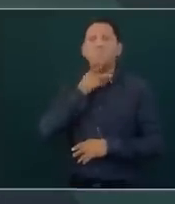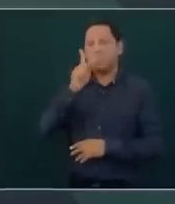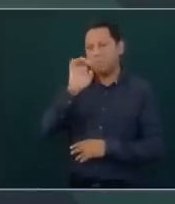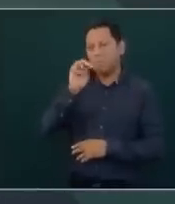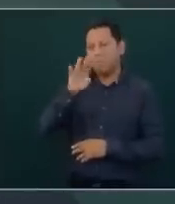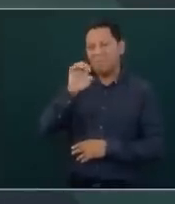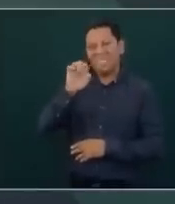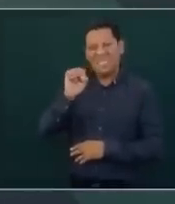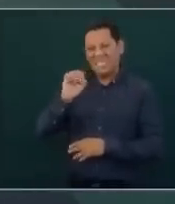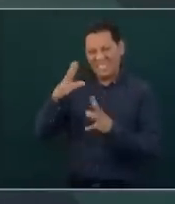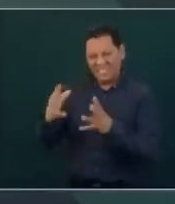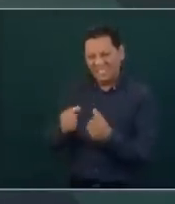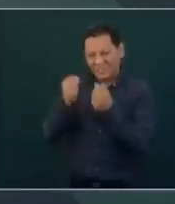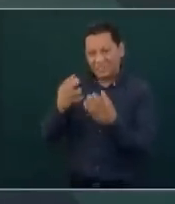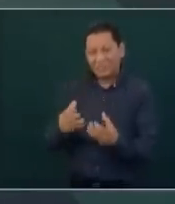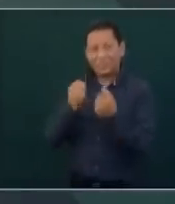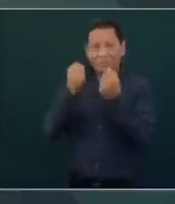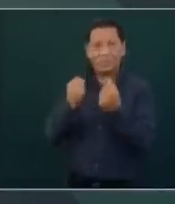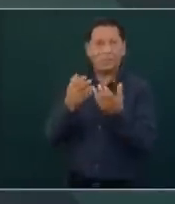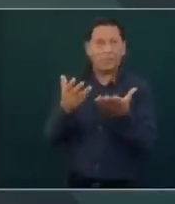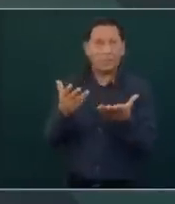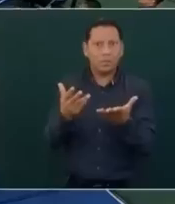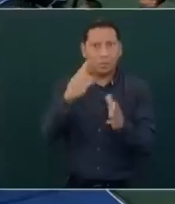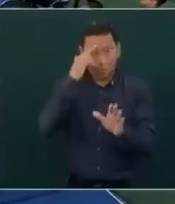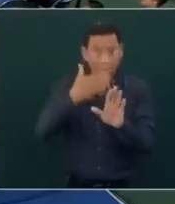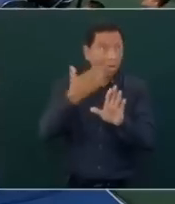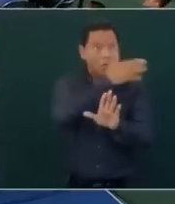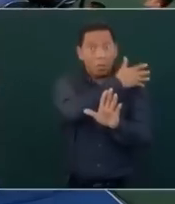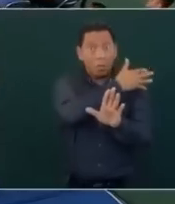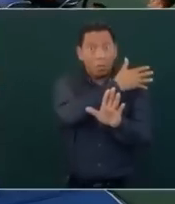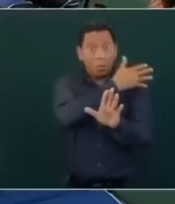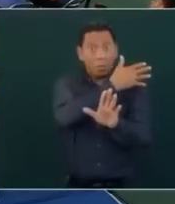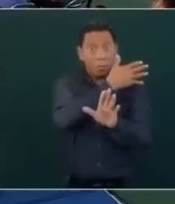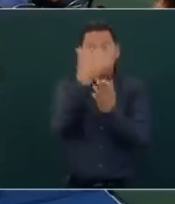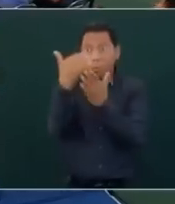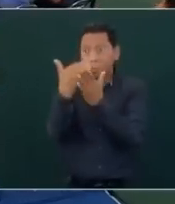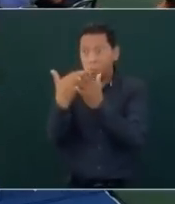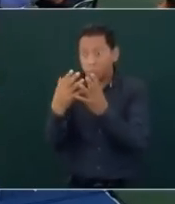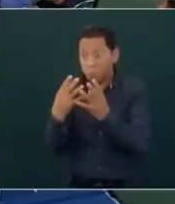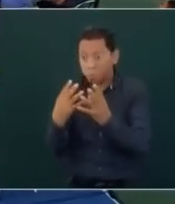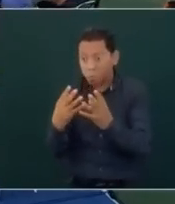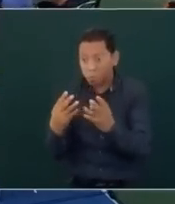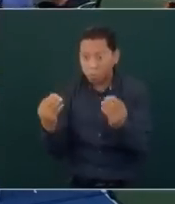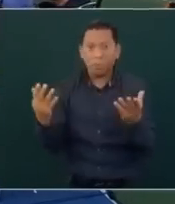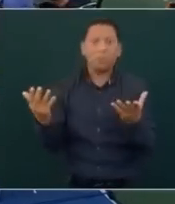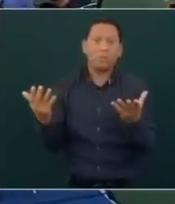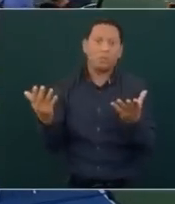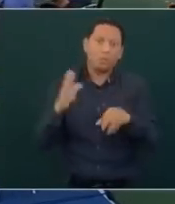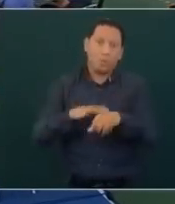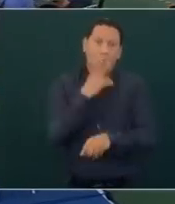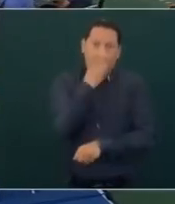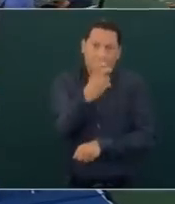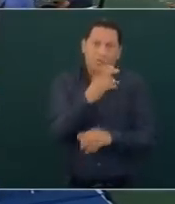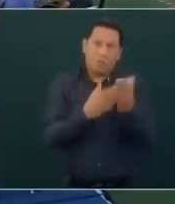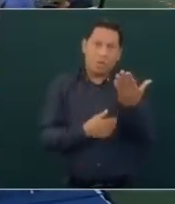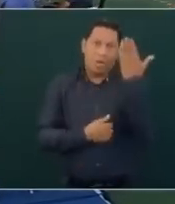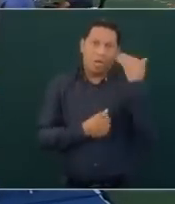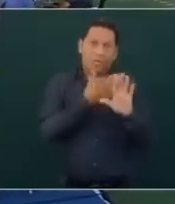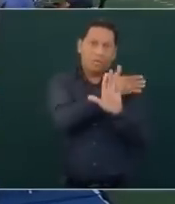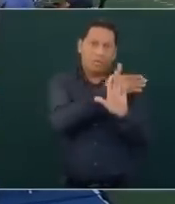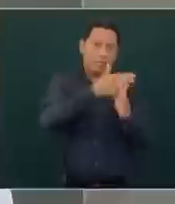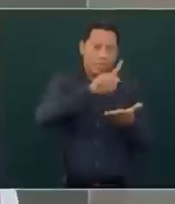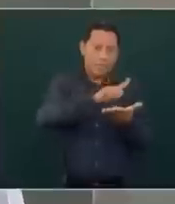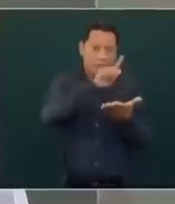no existiría nada. Entonces, todas esas reformas a la Constitución fueron